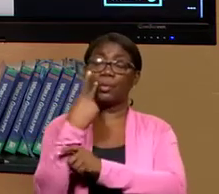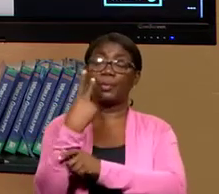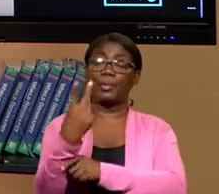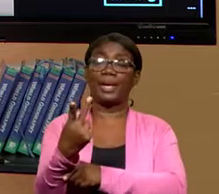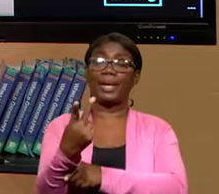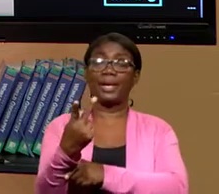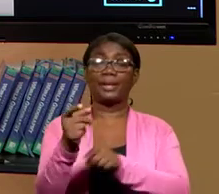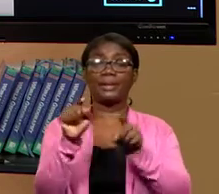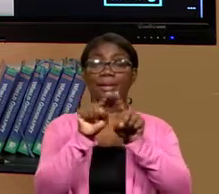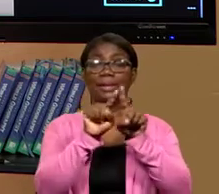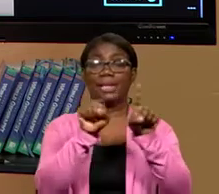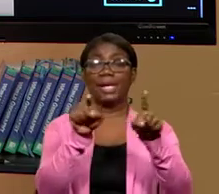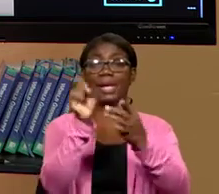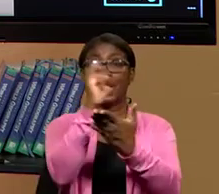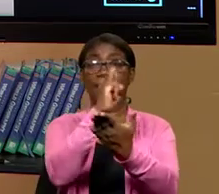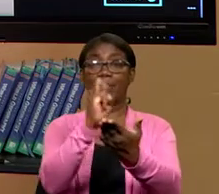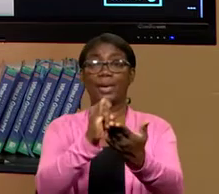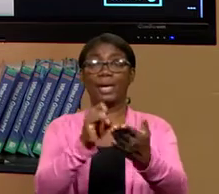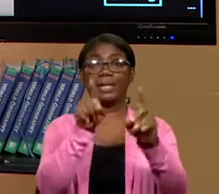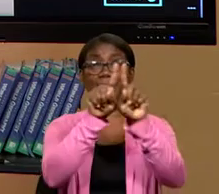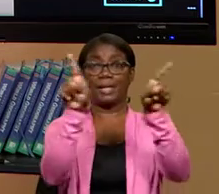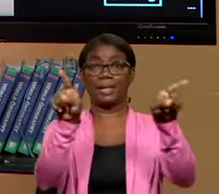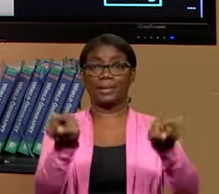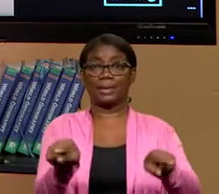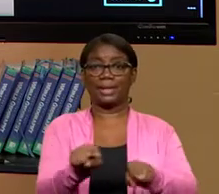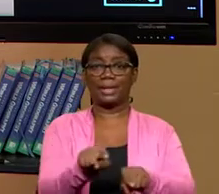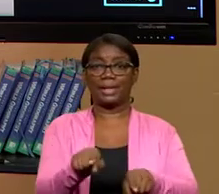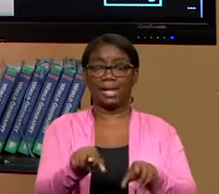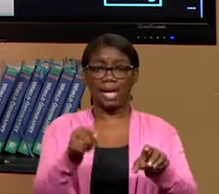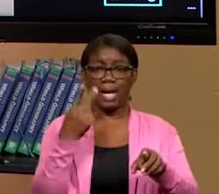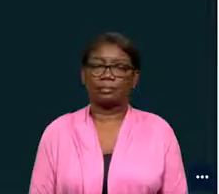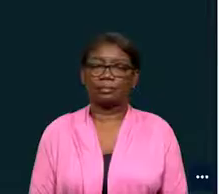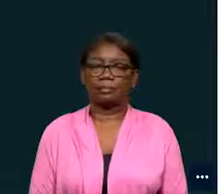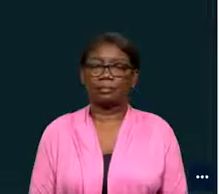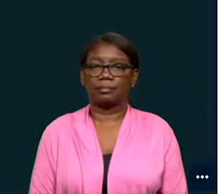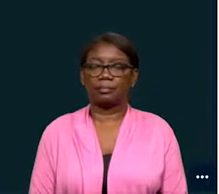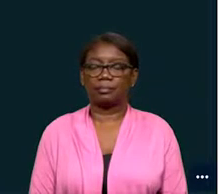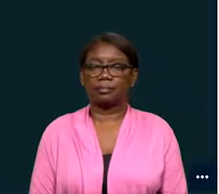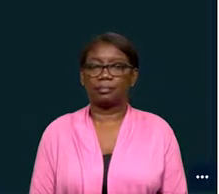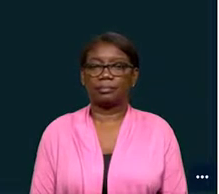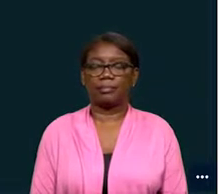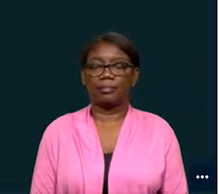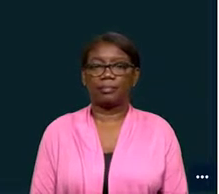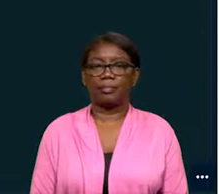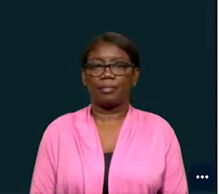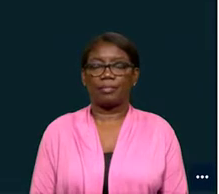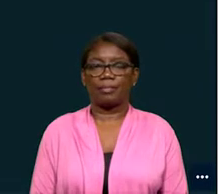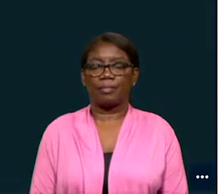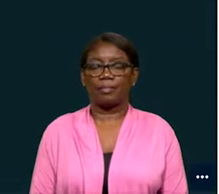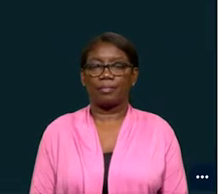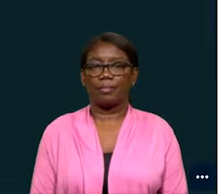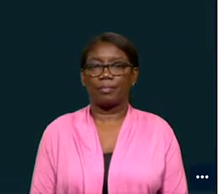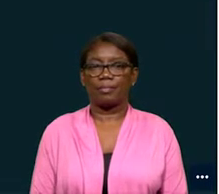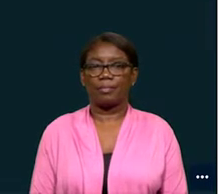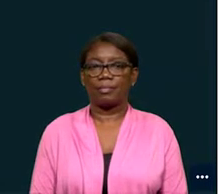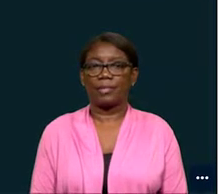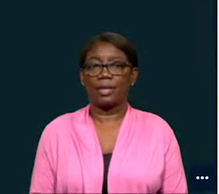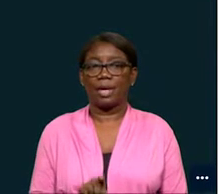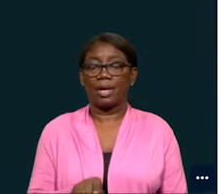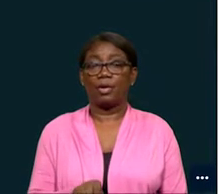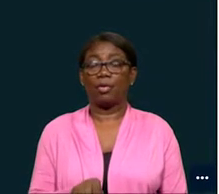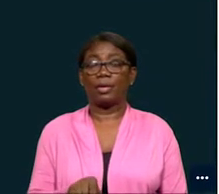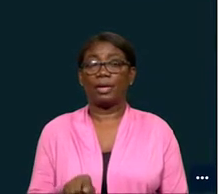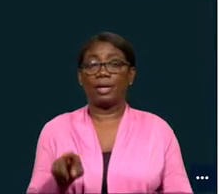las imágenes en pantalla. Este es el circuito que ustedes observan aquí. ¿Sí? Entramos con lo que es